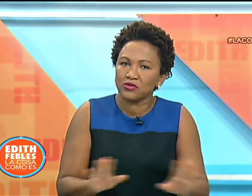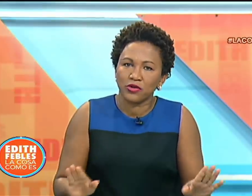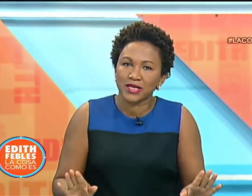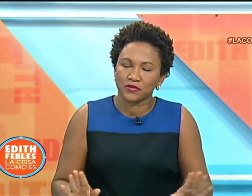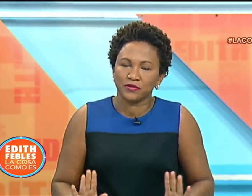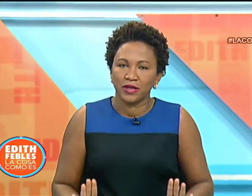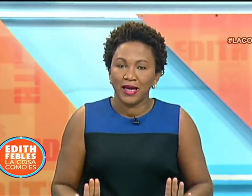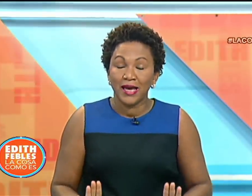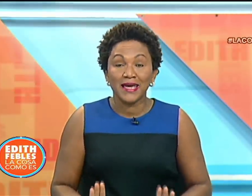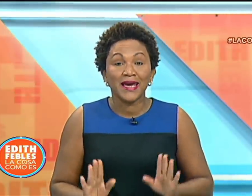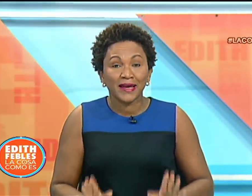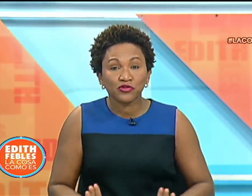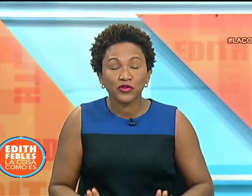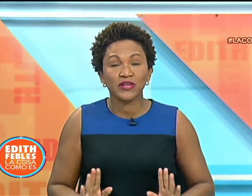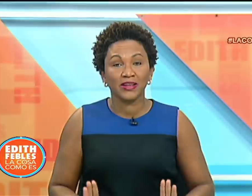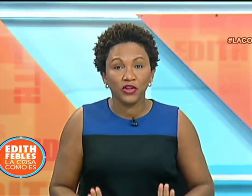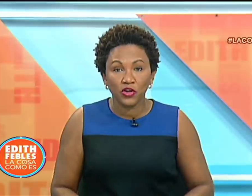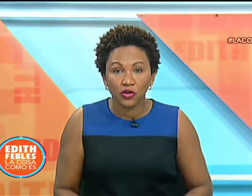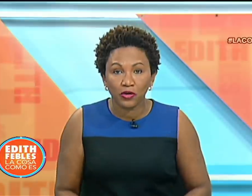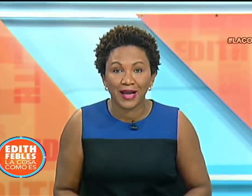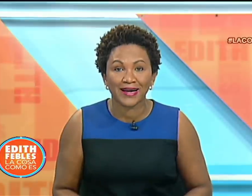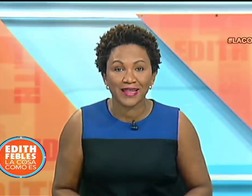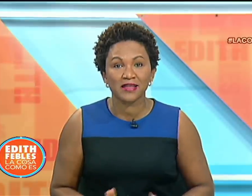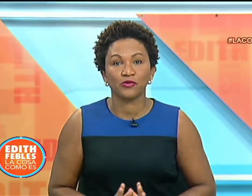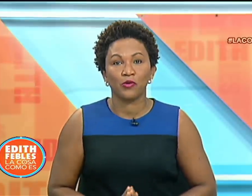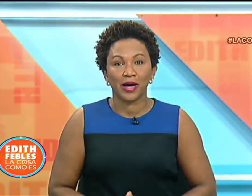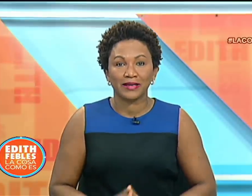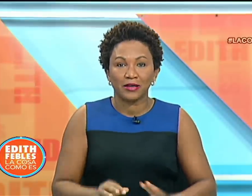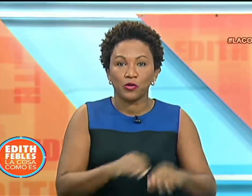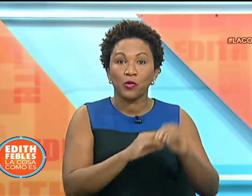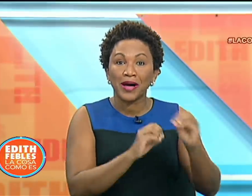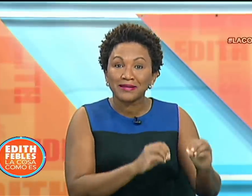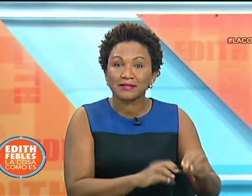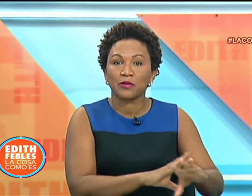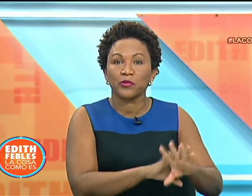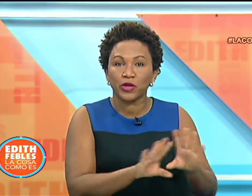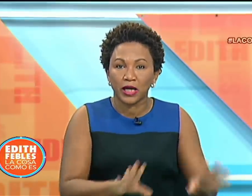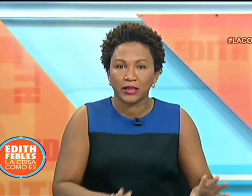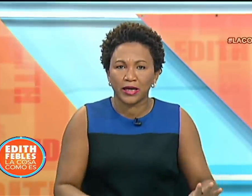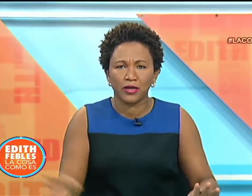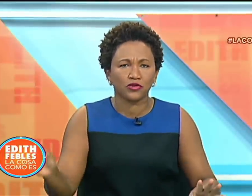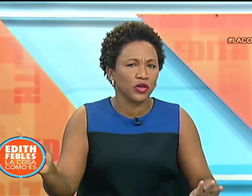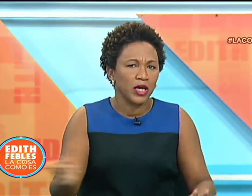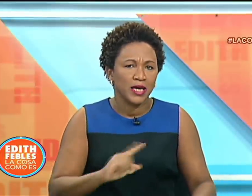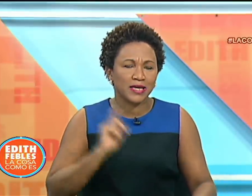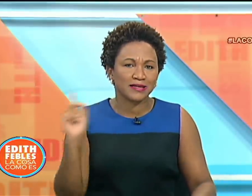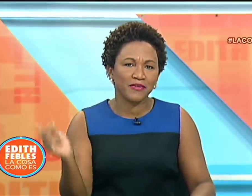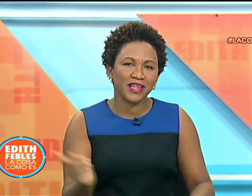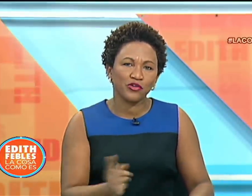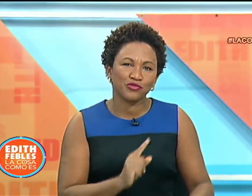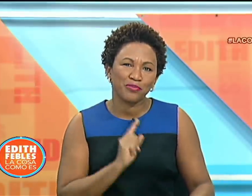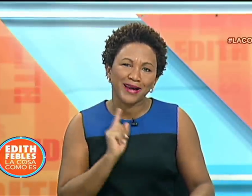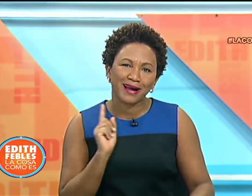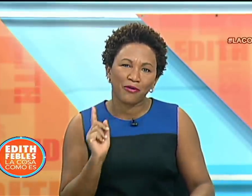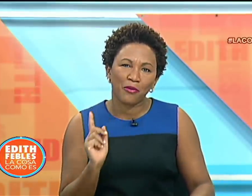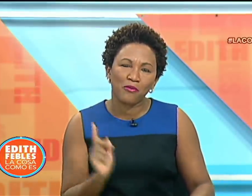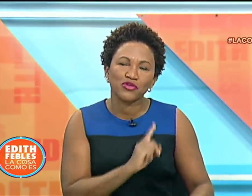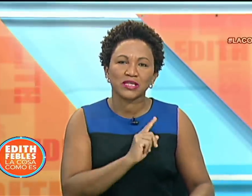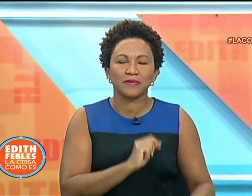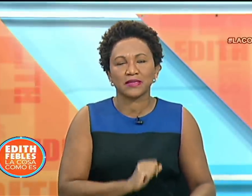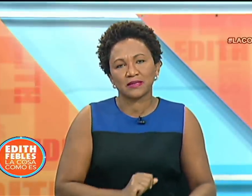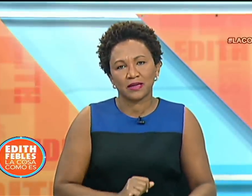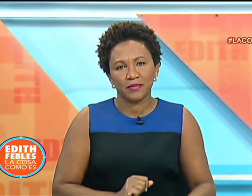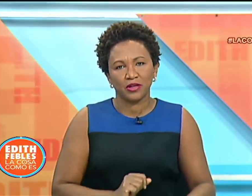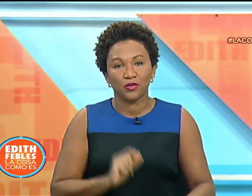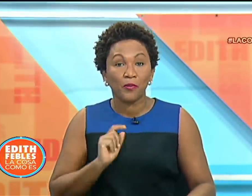Entonces hizo eso, y eso incendió las redes de los guardias. Los guardias se comunican entre ellos, y ese video marca como